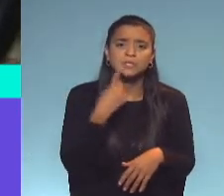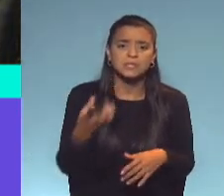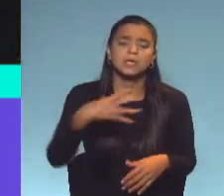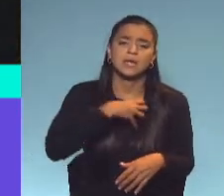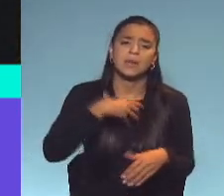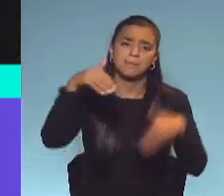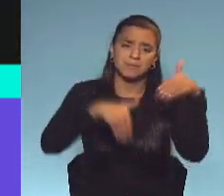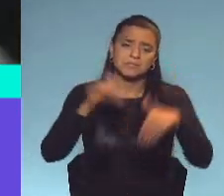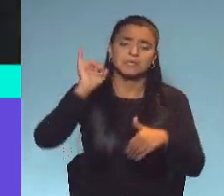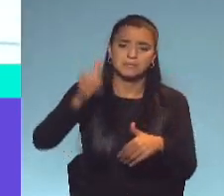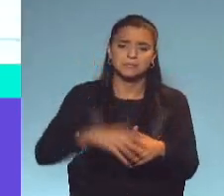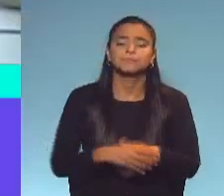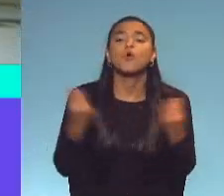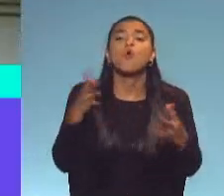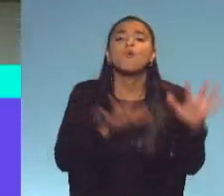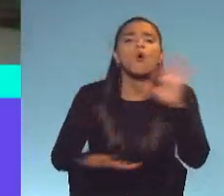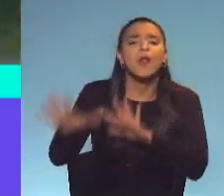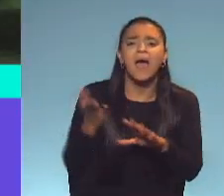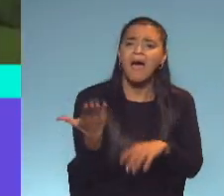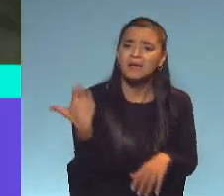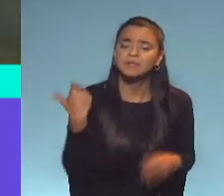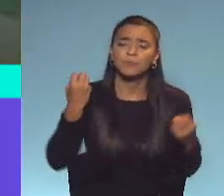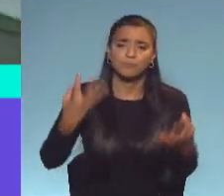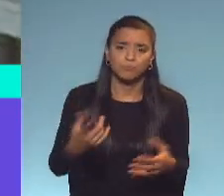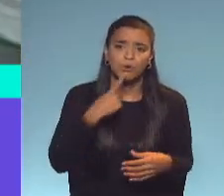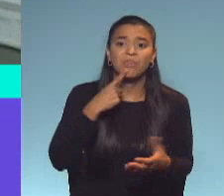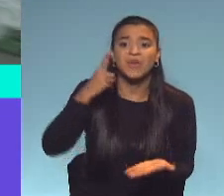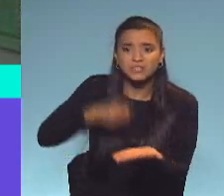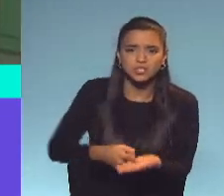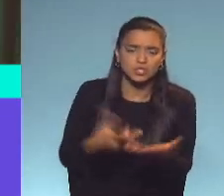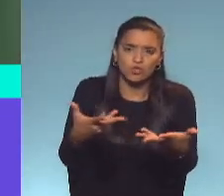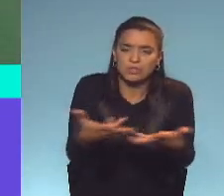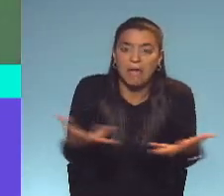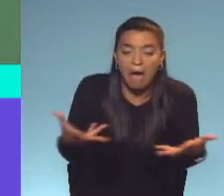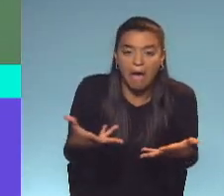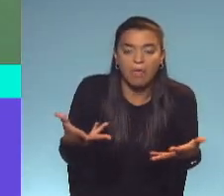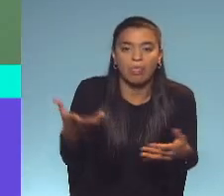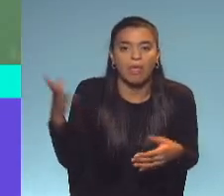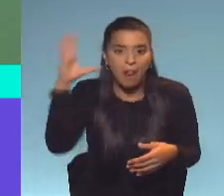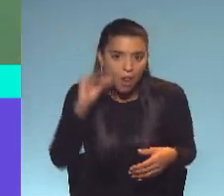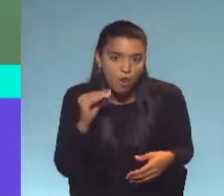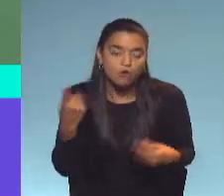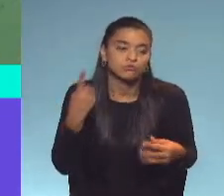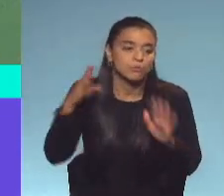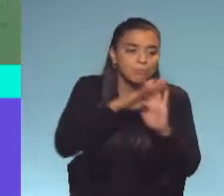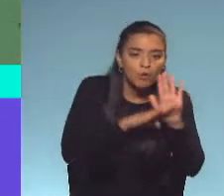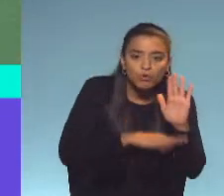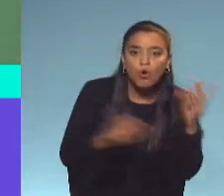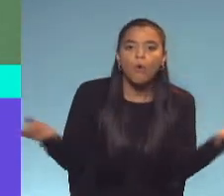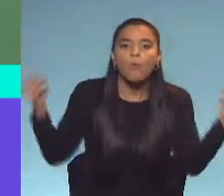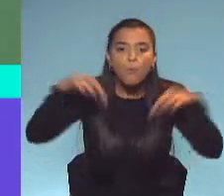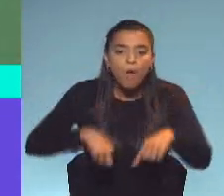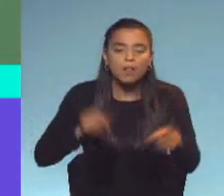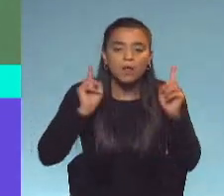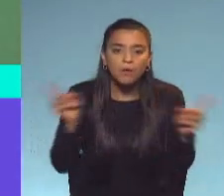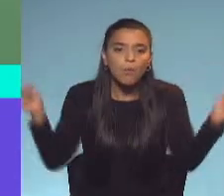clases presenciales. ¿Cómo se organizaron ayer? Porque la decisión se conoció muy tarde y bueno, y había que disponer todo el protocolo y la vuelta de estos